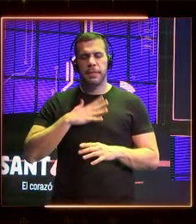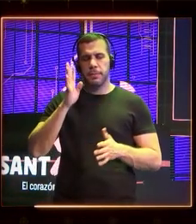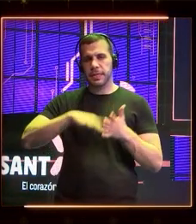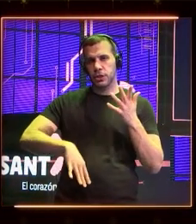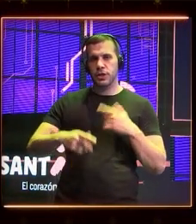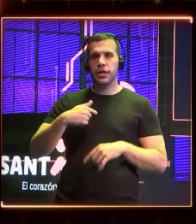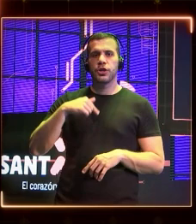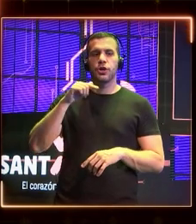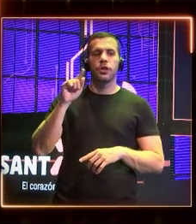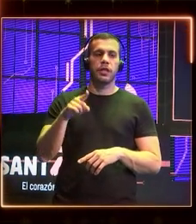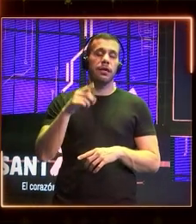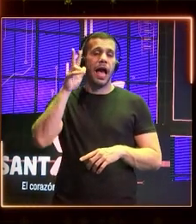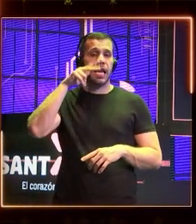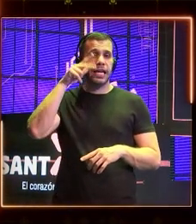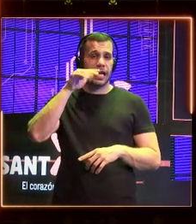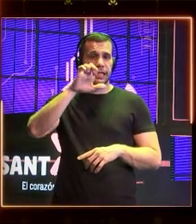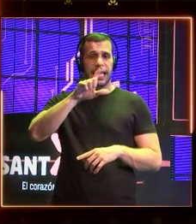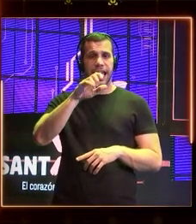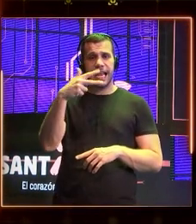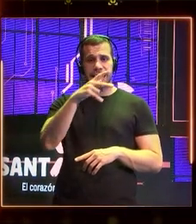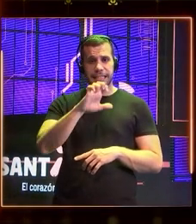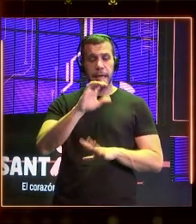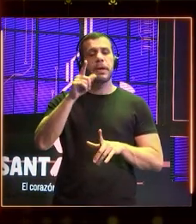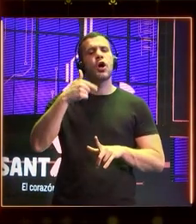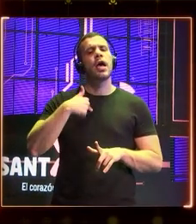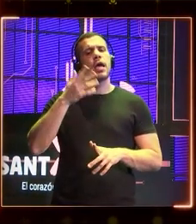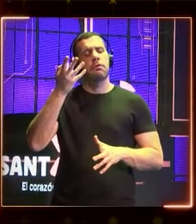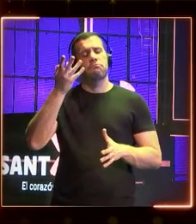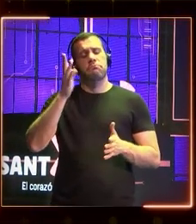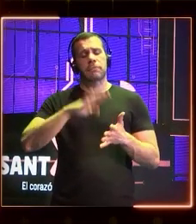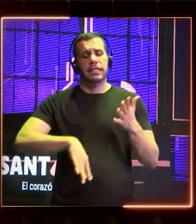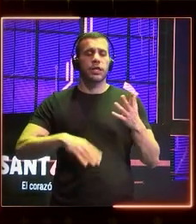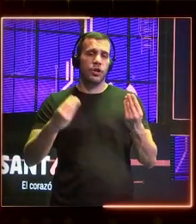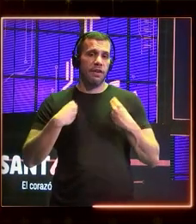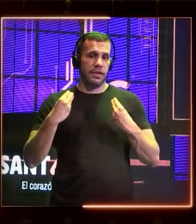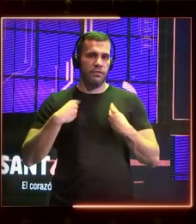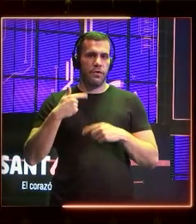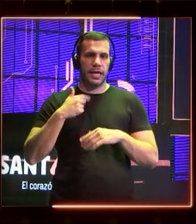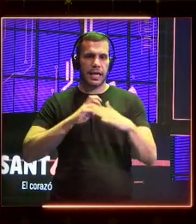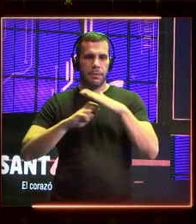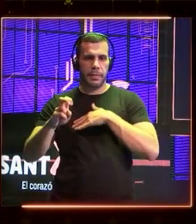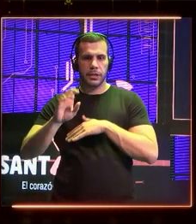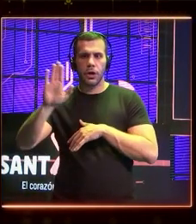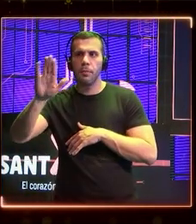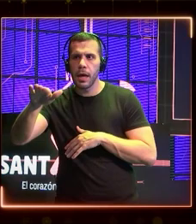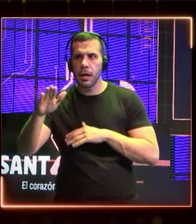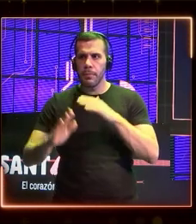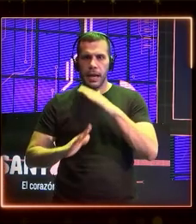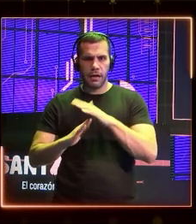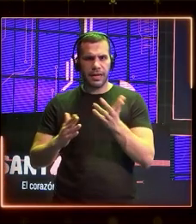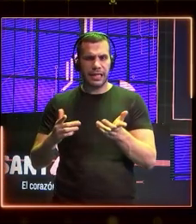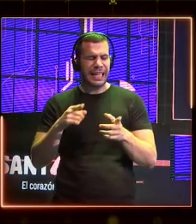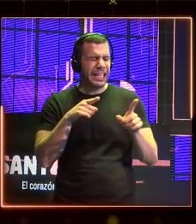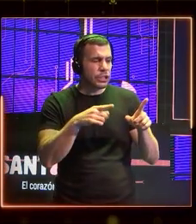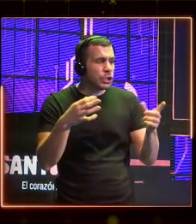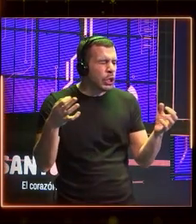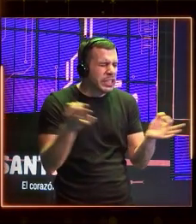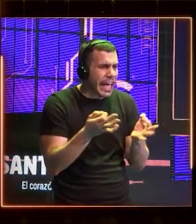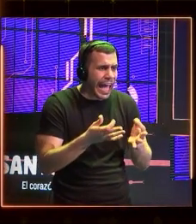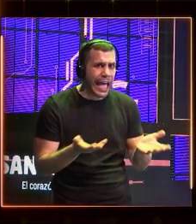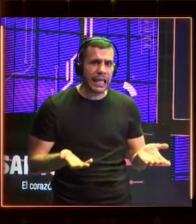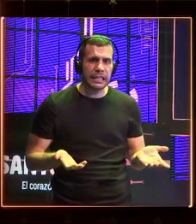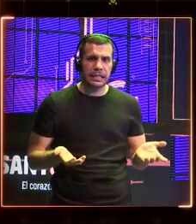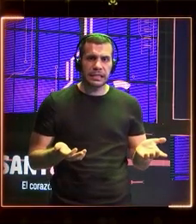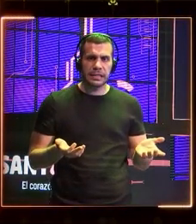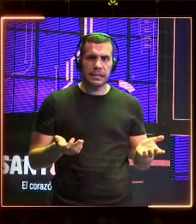Yo soy de elche de alicante pero vivo en Barcelona me paraban el metro porque me decían esto Qué es qué es